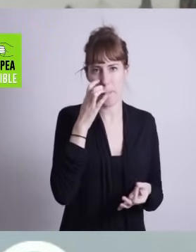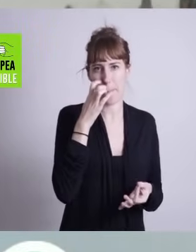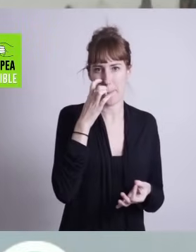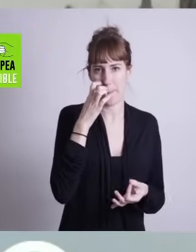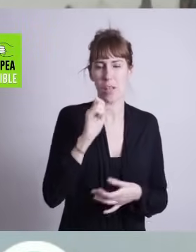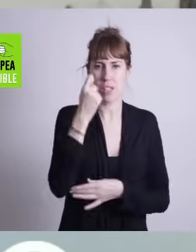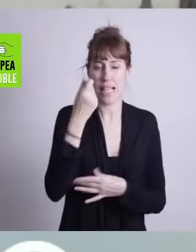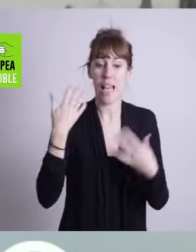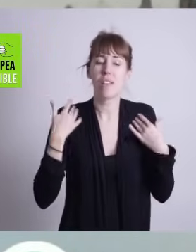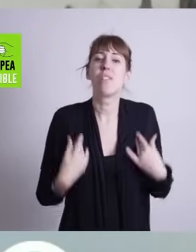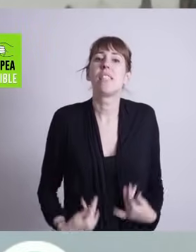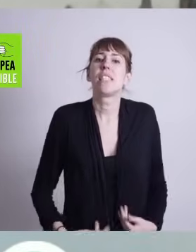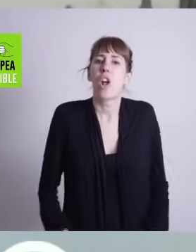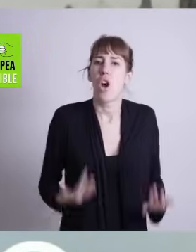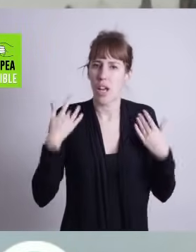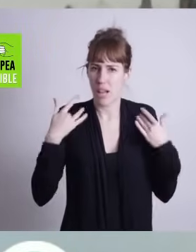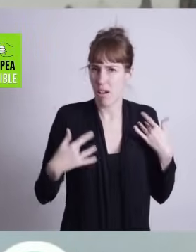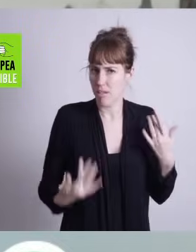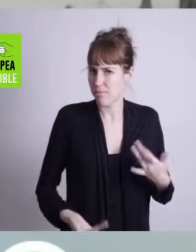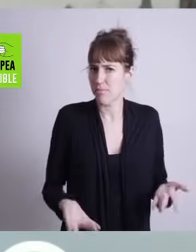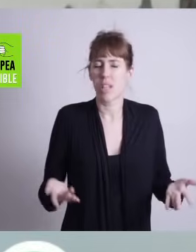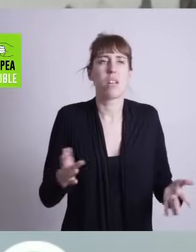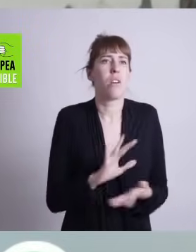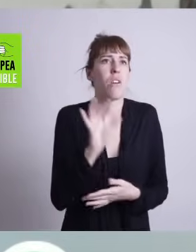fisiológico puro y duro, desde el más básico como puede ser,